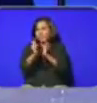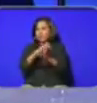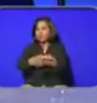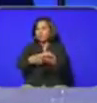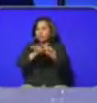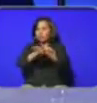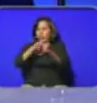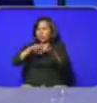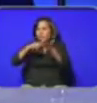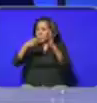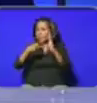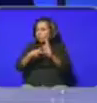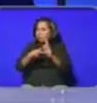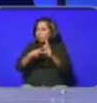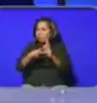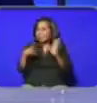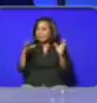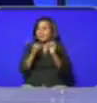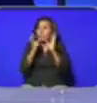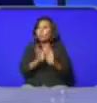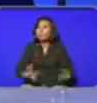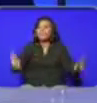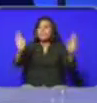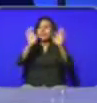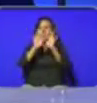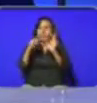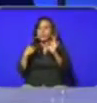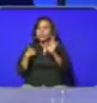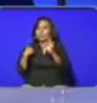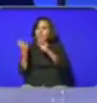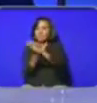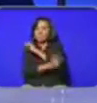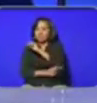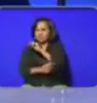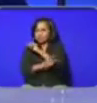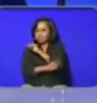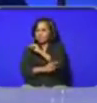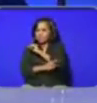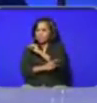significa el mayor recurso que tiene un país. Entonces el presidente Varela